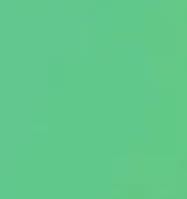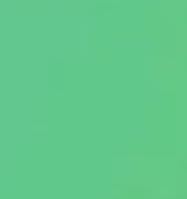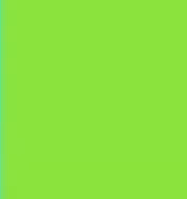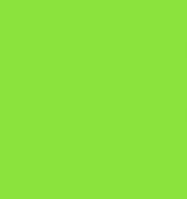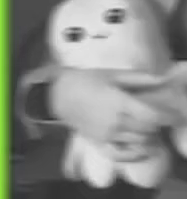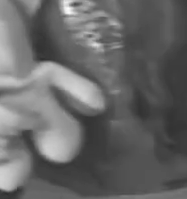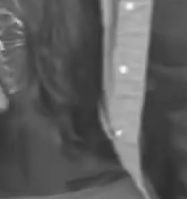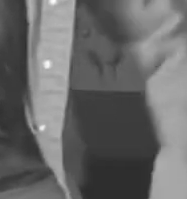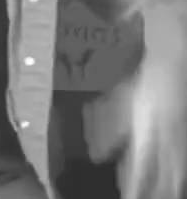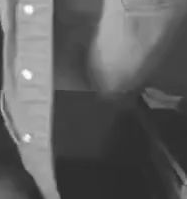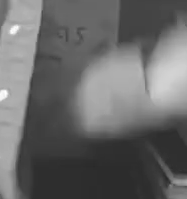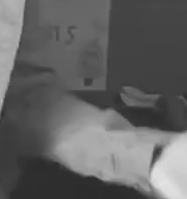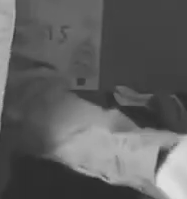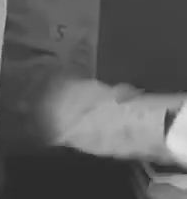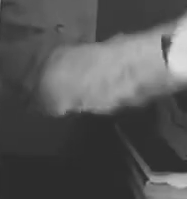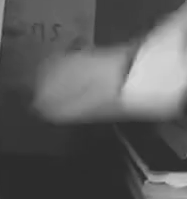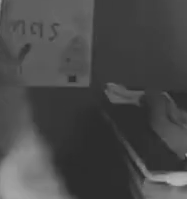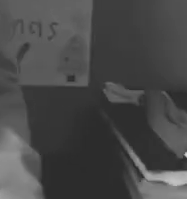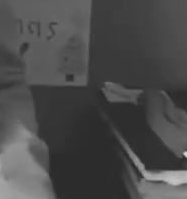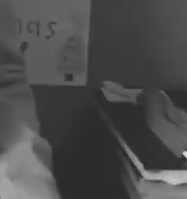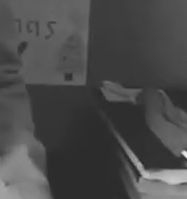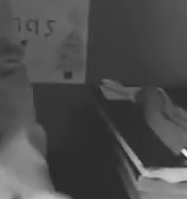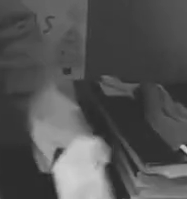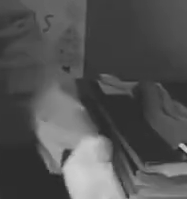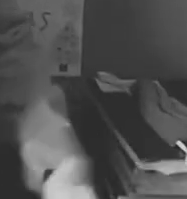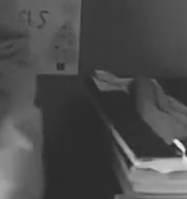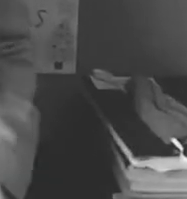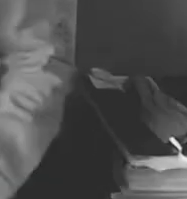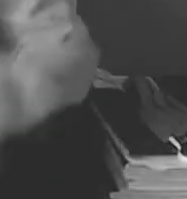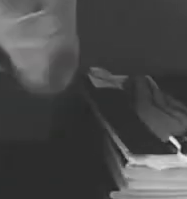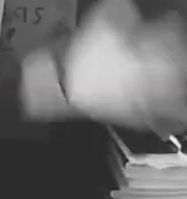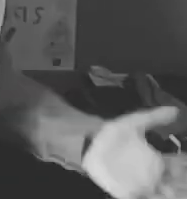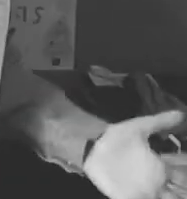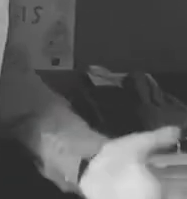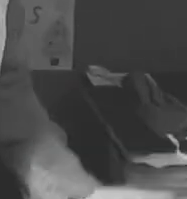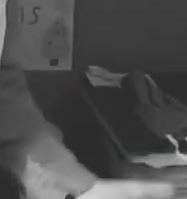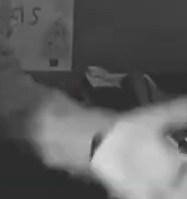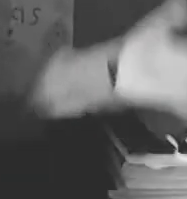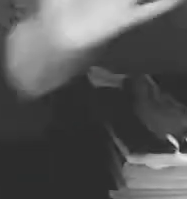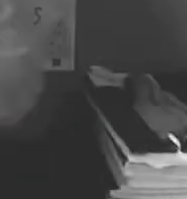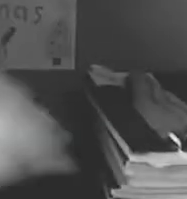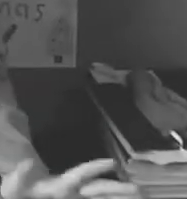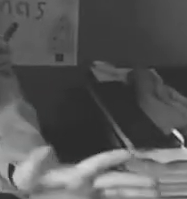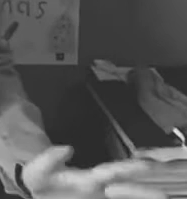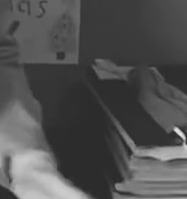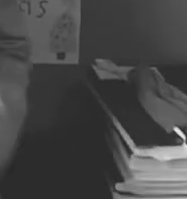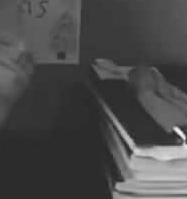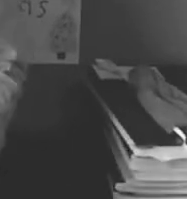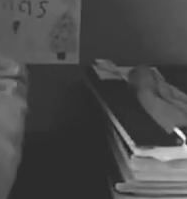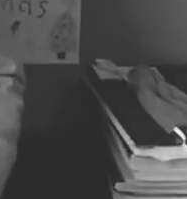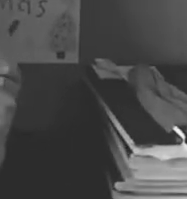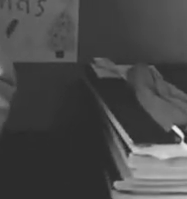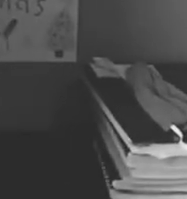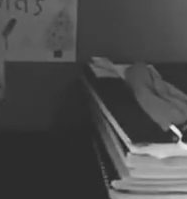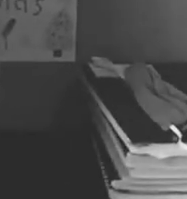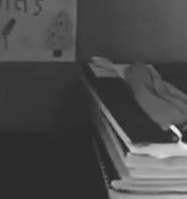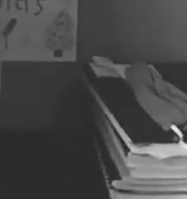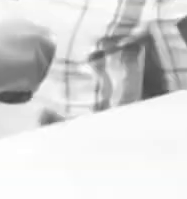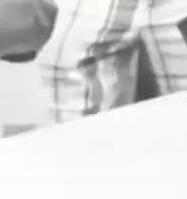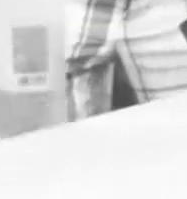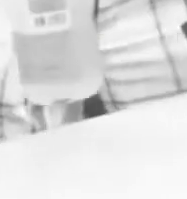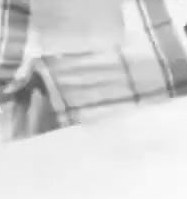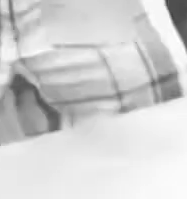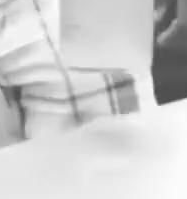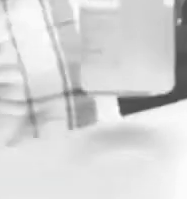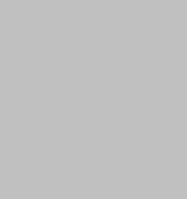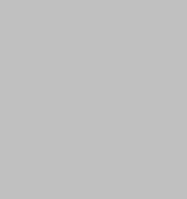nadie cómo contar historias. 28 minutos, domingo 11:30 de la mañana, retransmisión martes 4:30 de